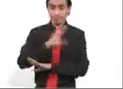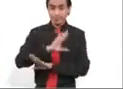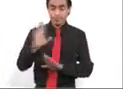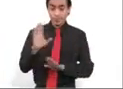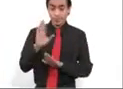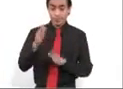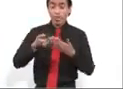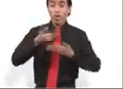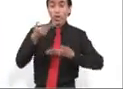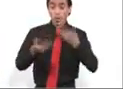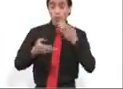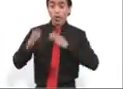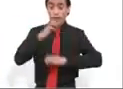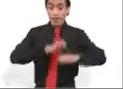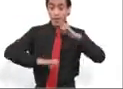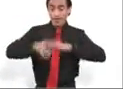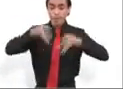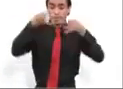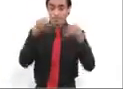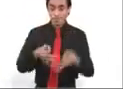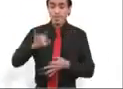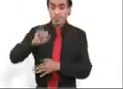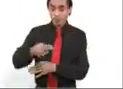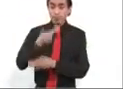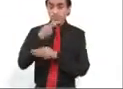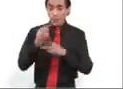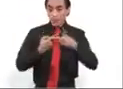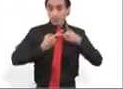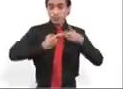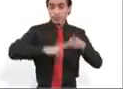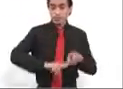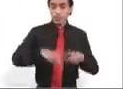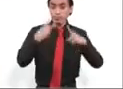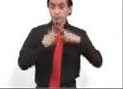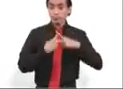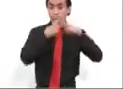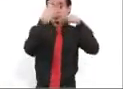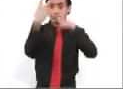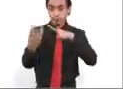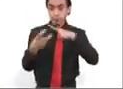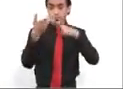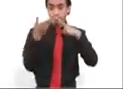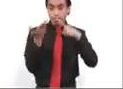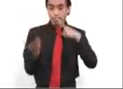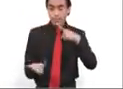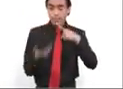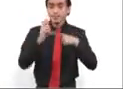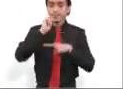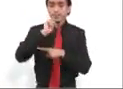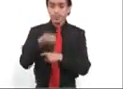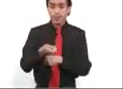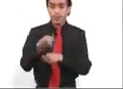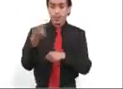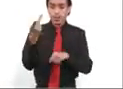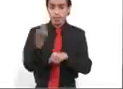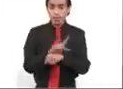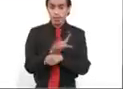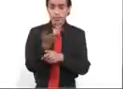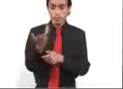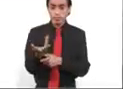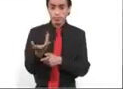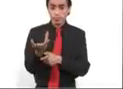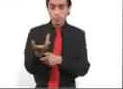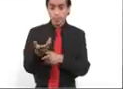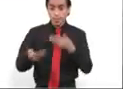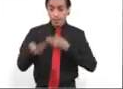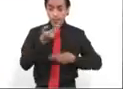como empresa y empiezan a operar dentro del trolebús elevado. ¿Eso qué quiere decir? Que el recaudo está centralizado,